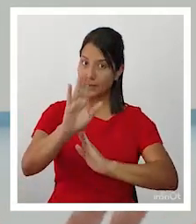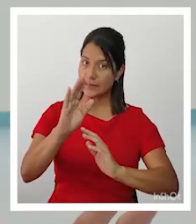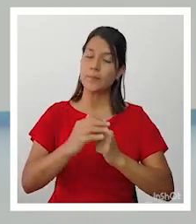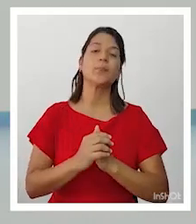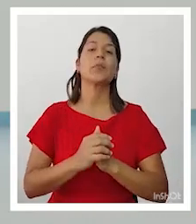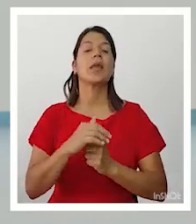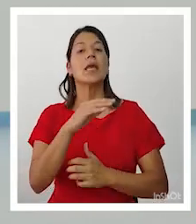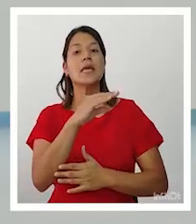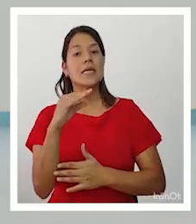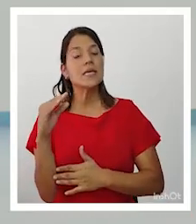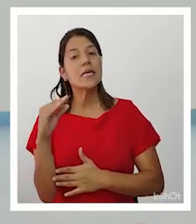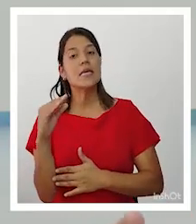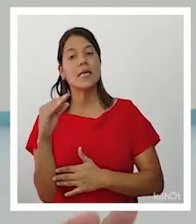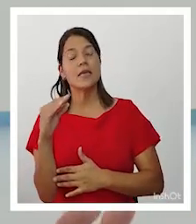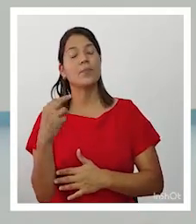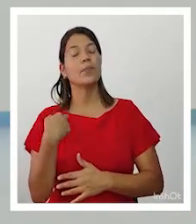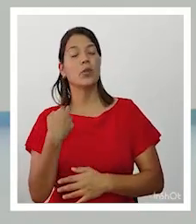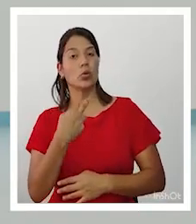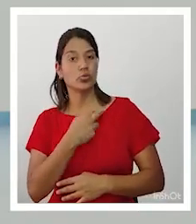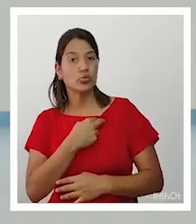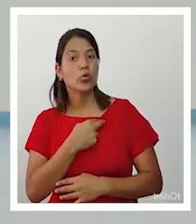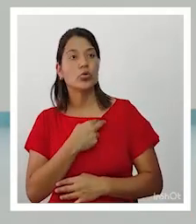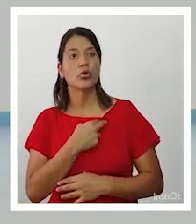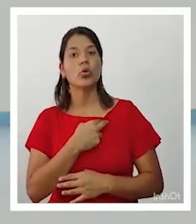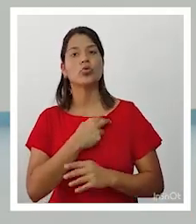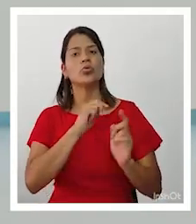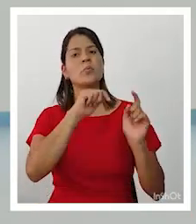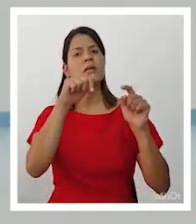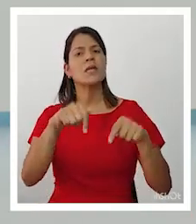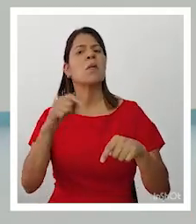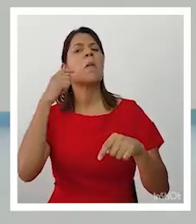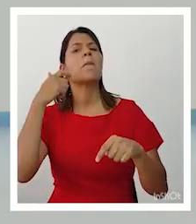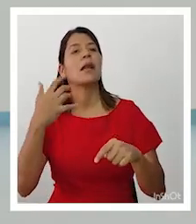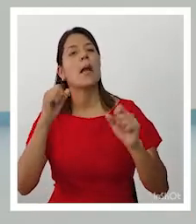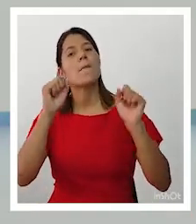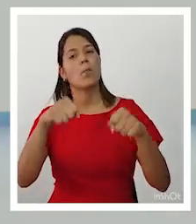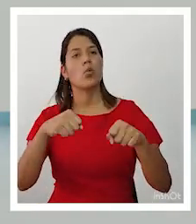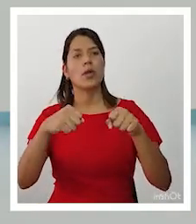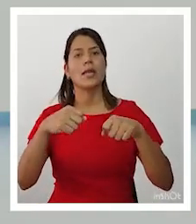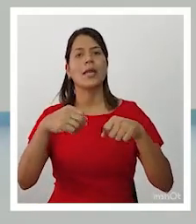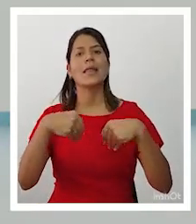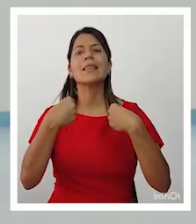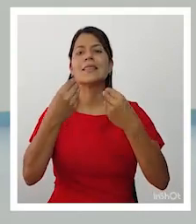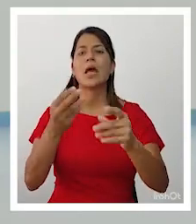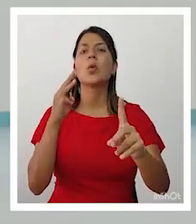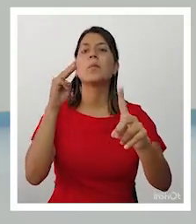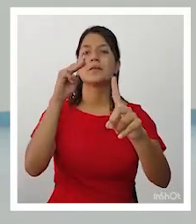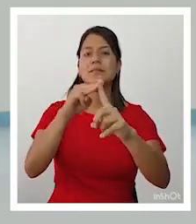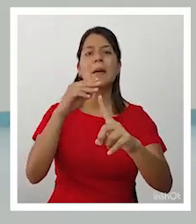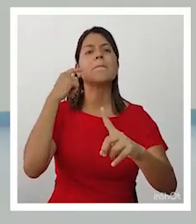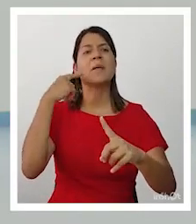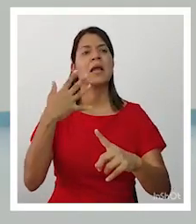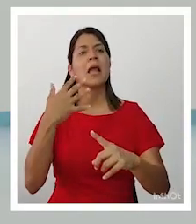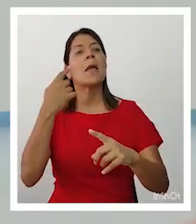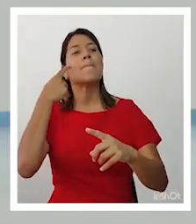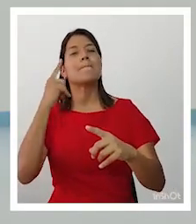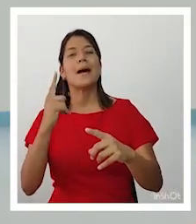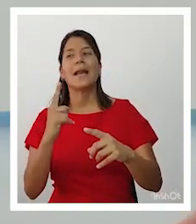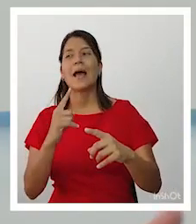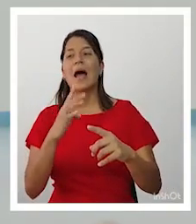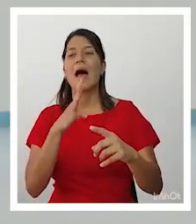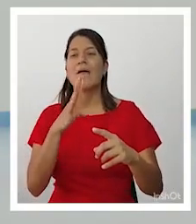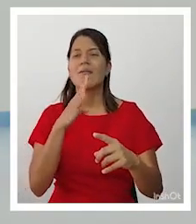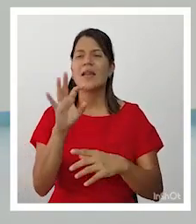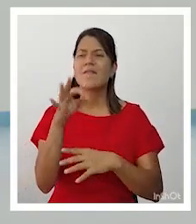Y lo que nosotros venimos es a llevar un mensaje en donde tenemos que naturalizar el tema de la discapacidad. Hablemos